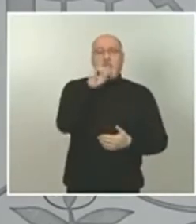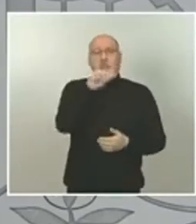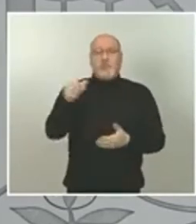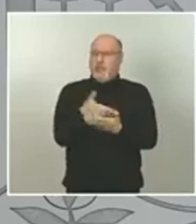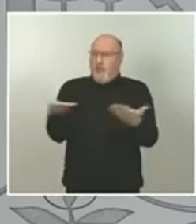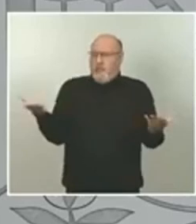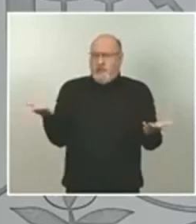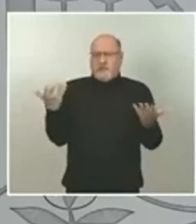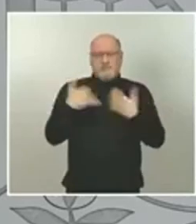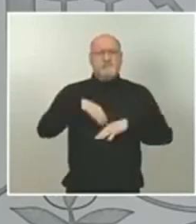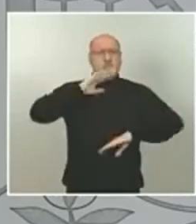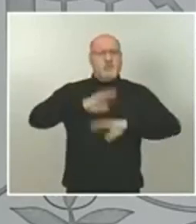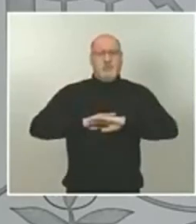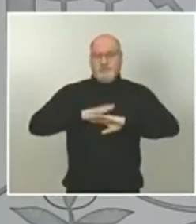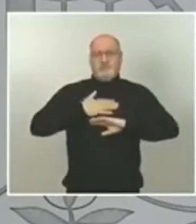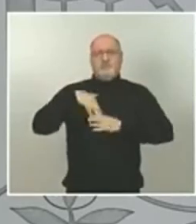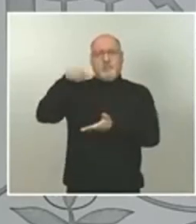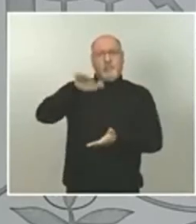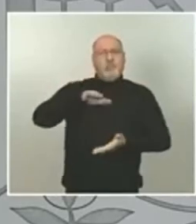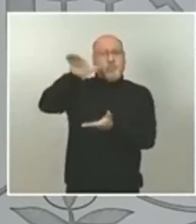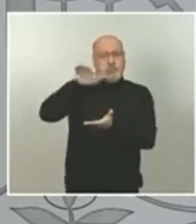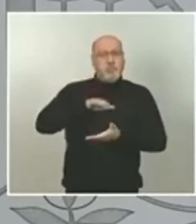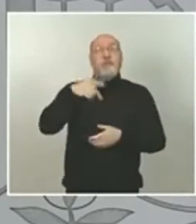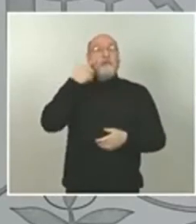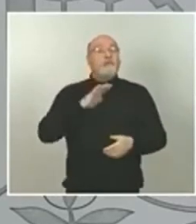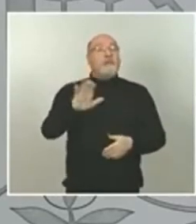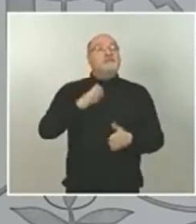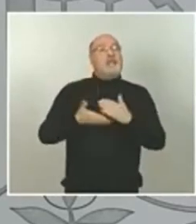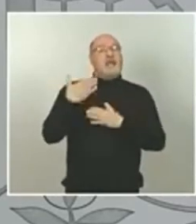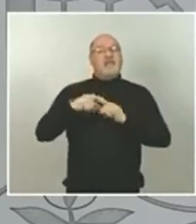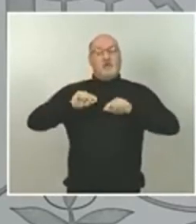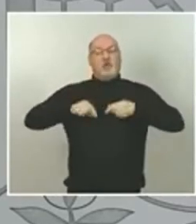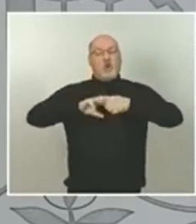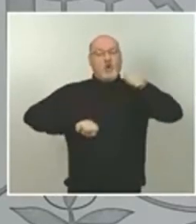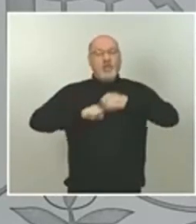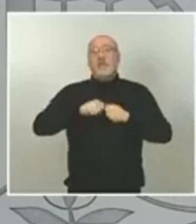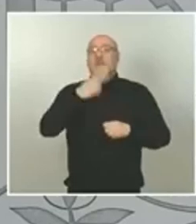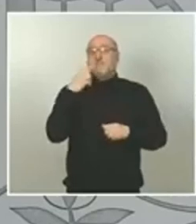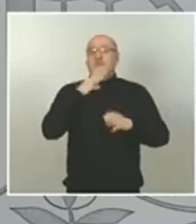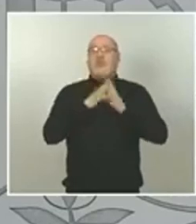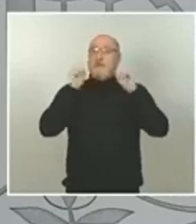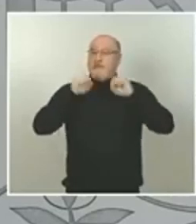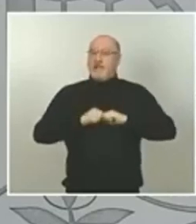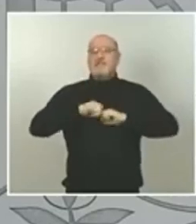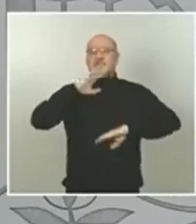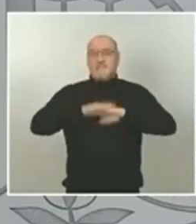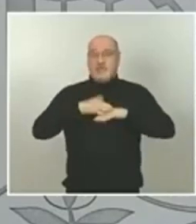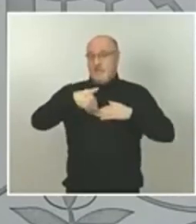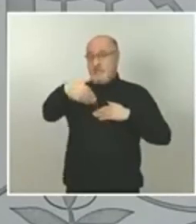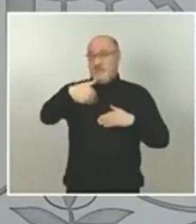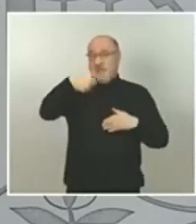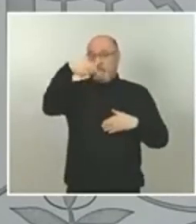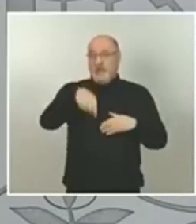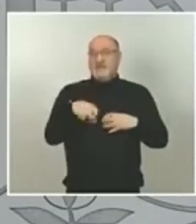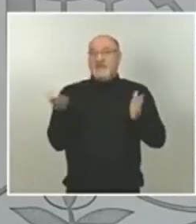luego La previsión, conforme a lo pactado en contrato y como ya les he comunicado, es que en este mes de marzo